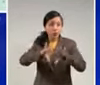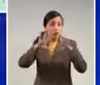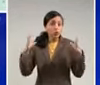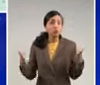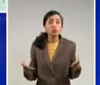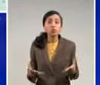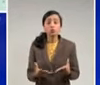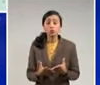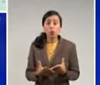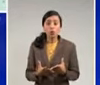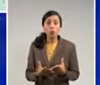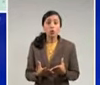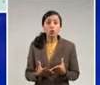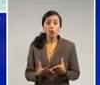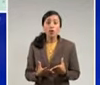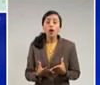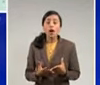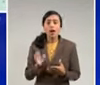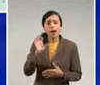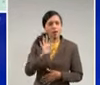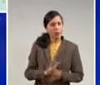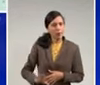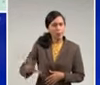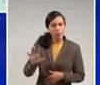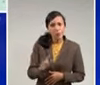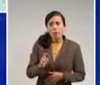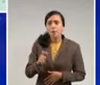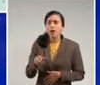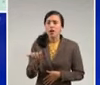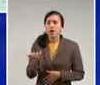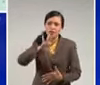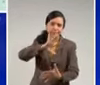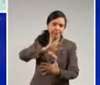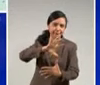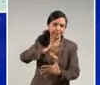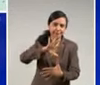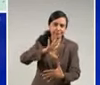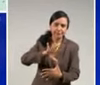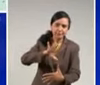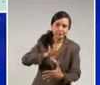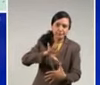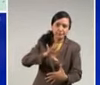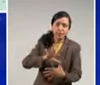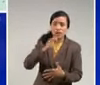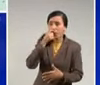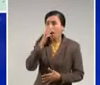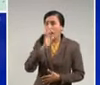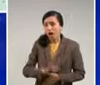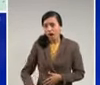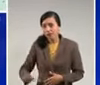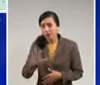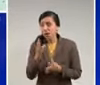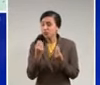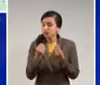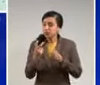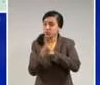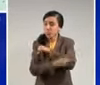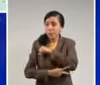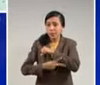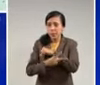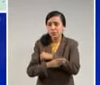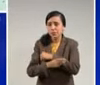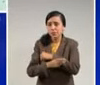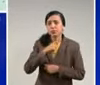continentes, indiscutiblemente en un número importante de países, vean Europa,